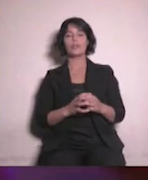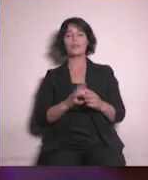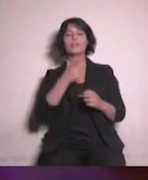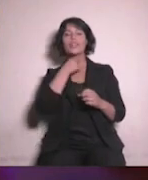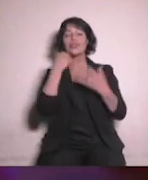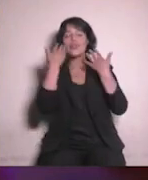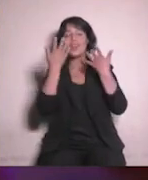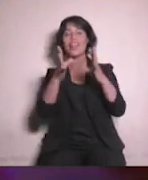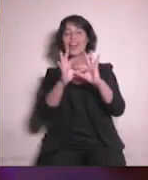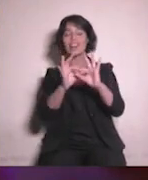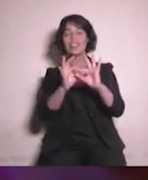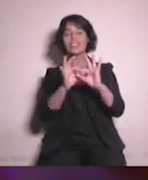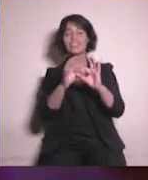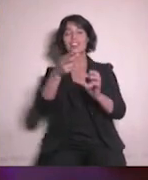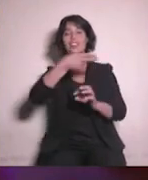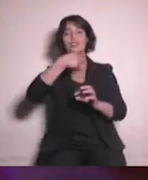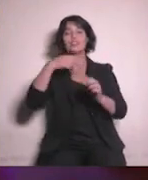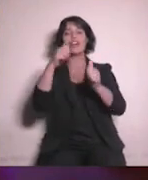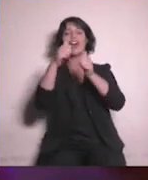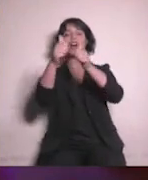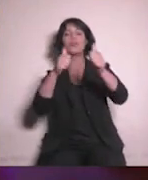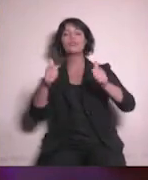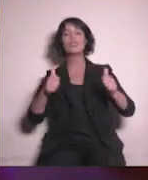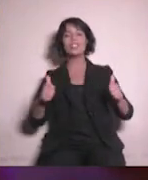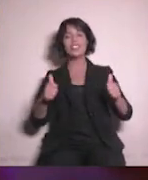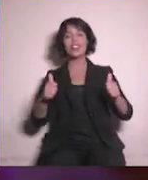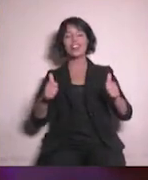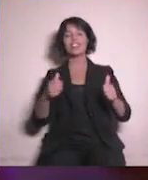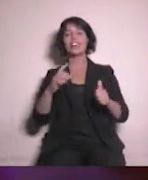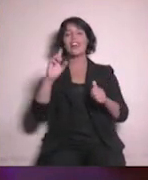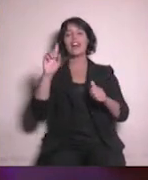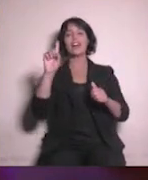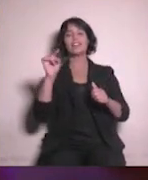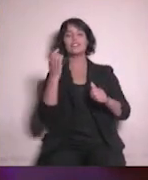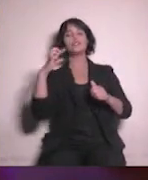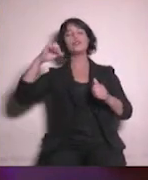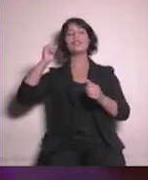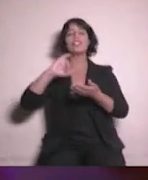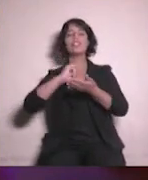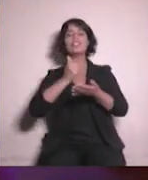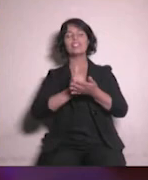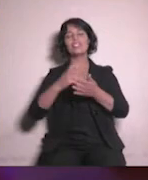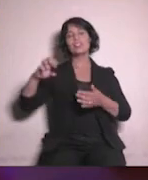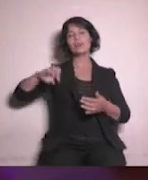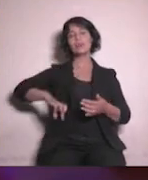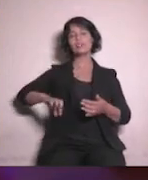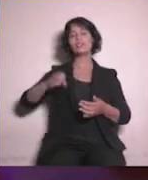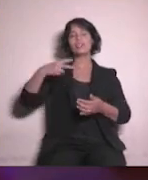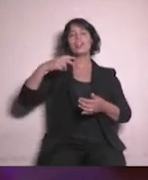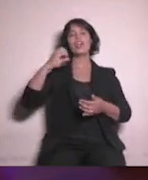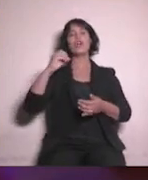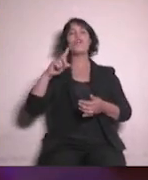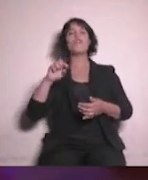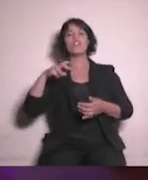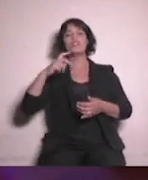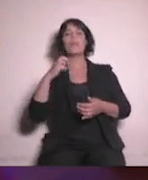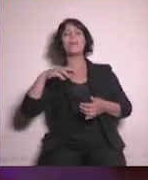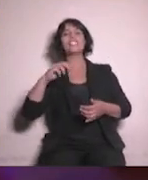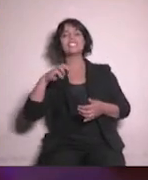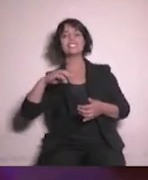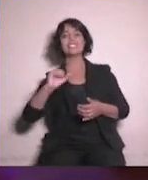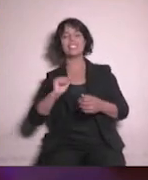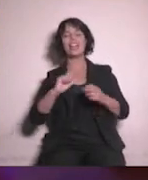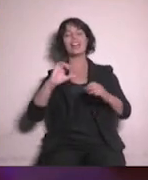Queremos agradecer la presencia de nuestras autoridades, al superintendente de pensiones Osvaldo Macías, al gerente general